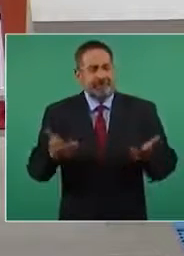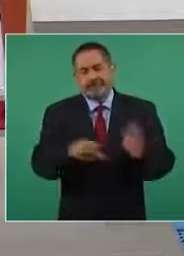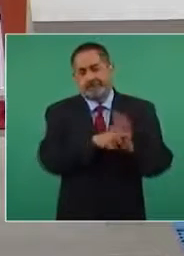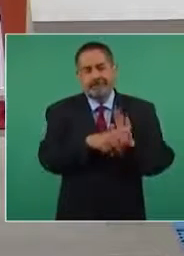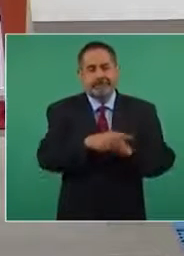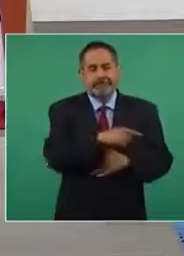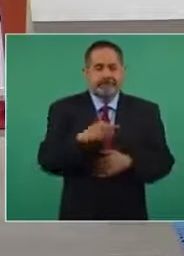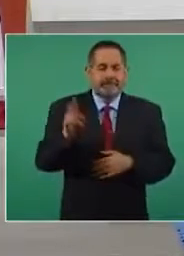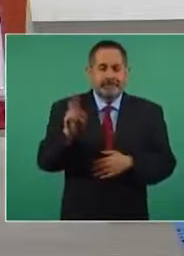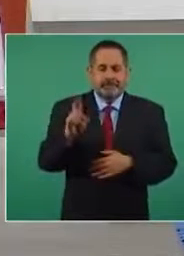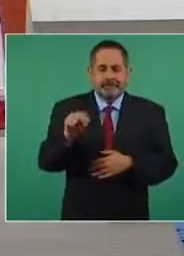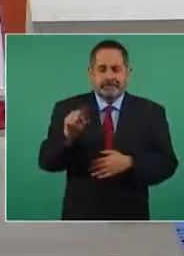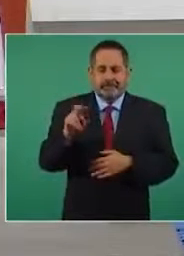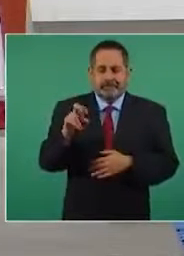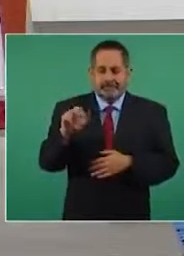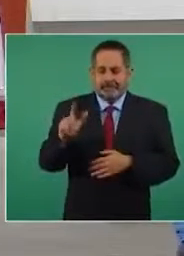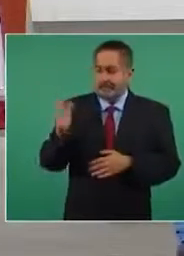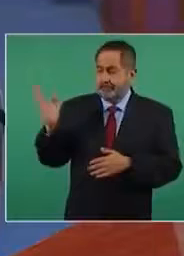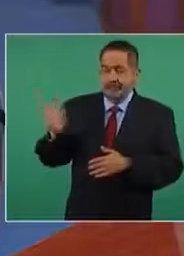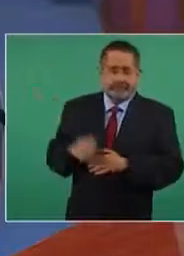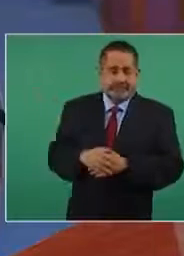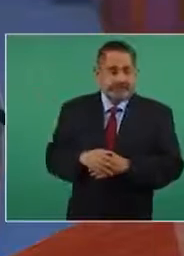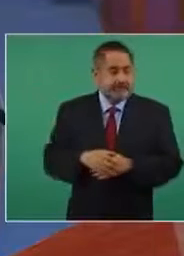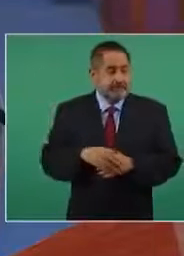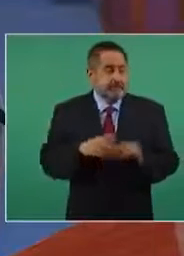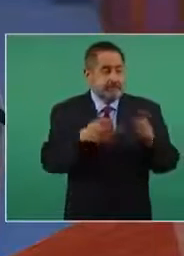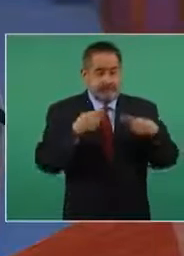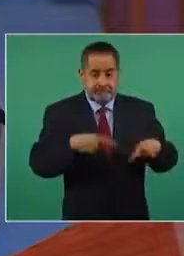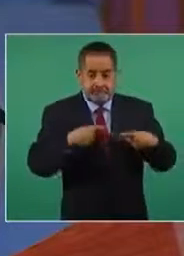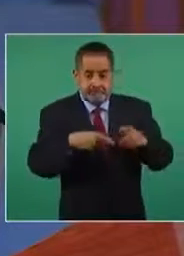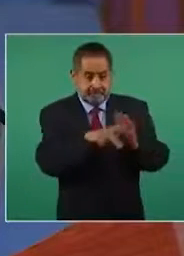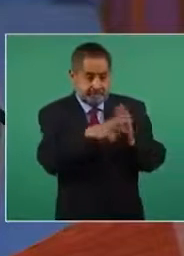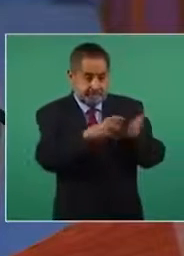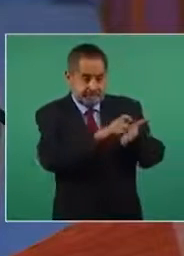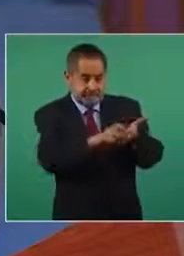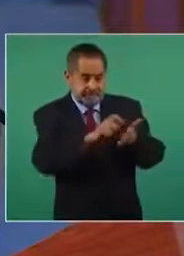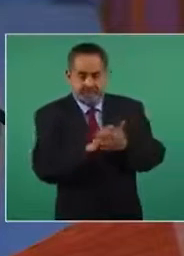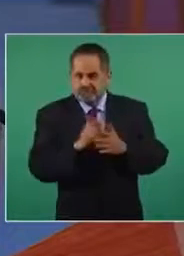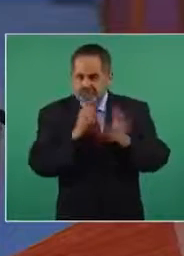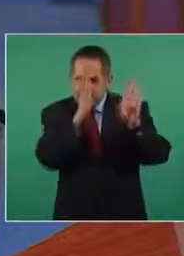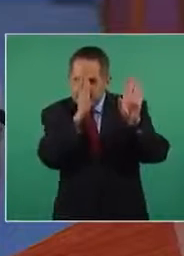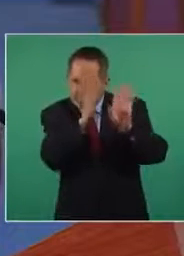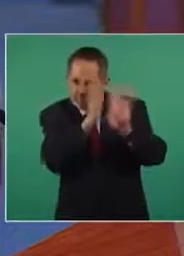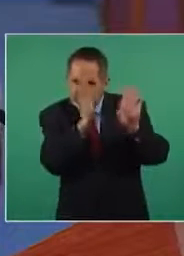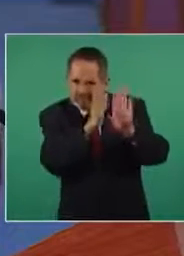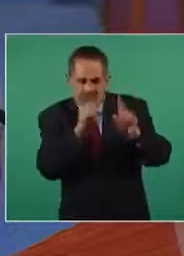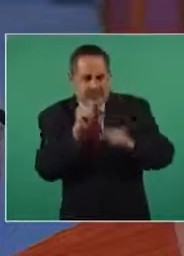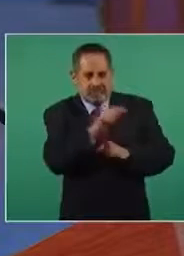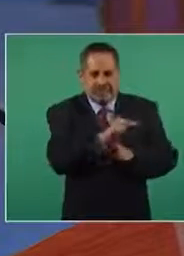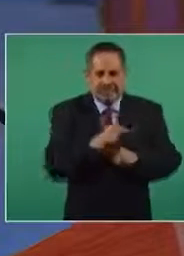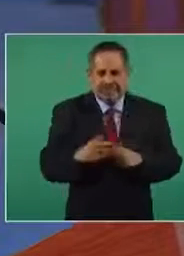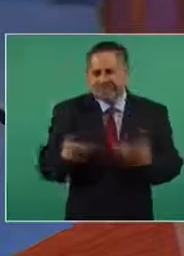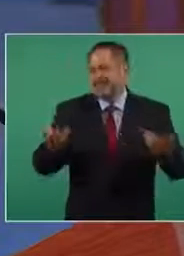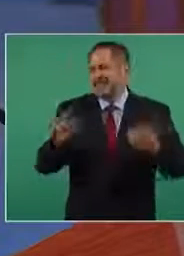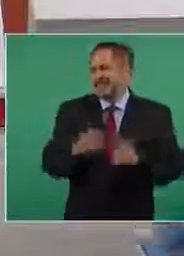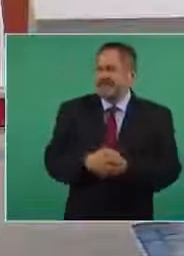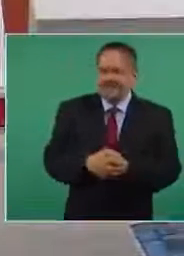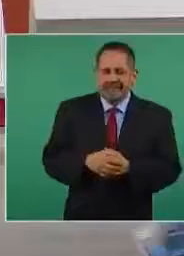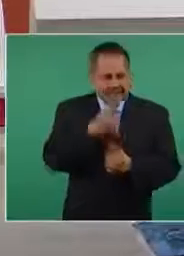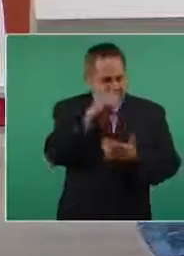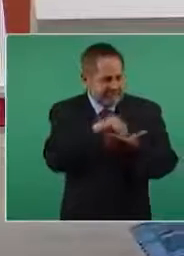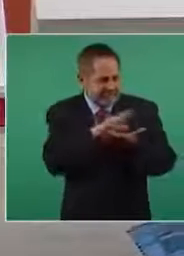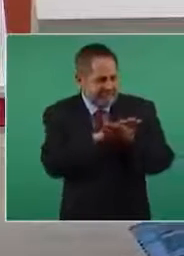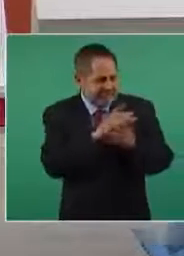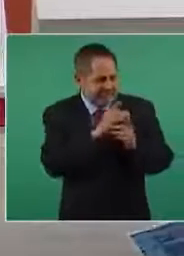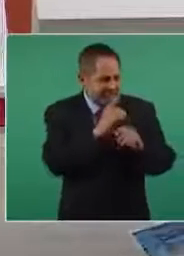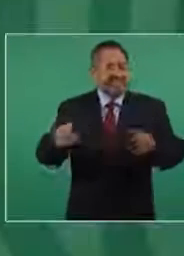prácticas monopólicas y facilitar la entrada a otros distribuidores que compitan. Y en todo caso, tal vez sería más